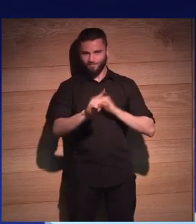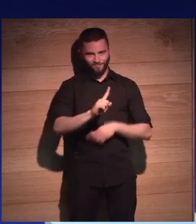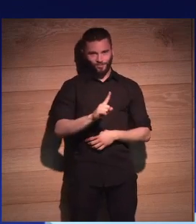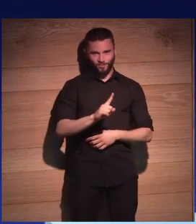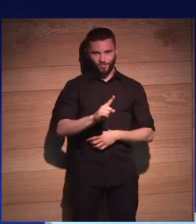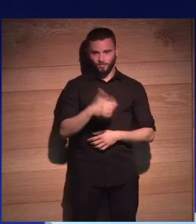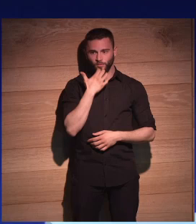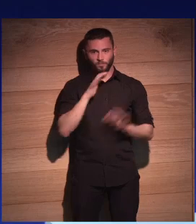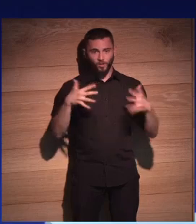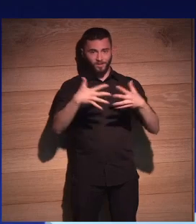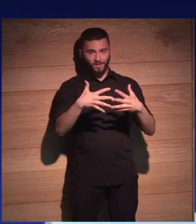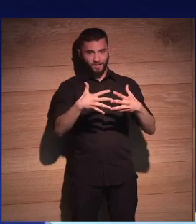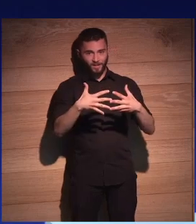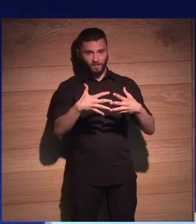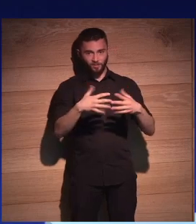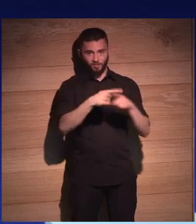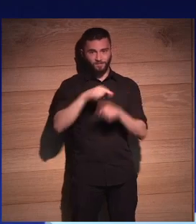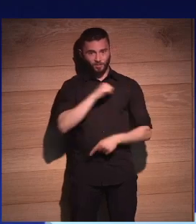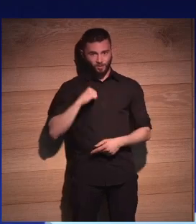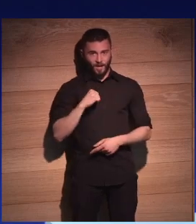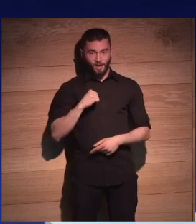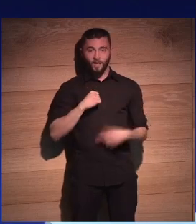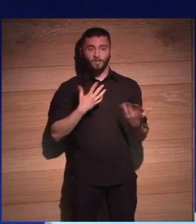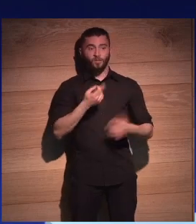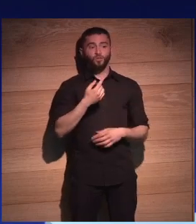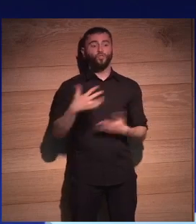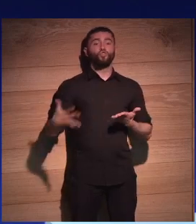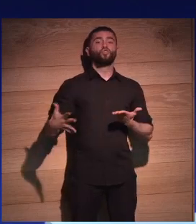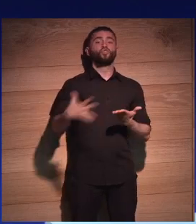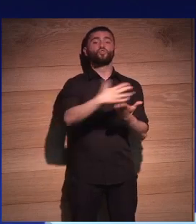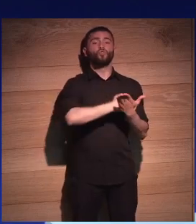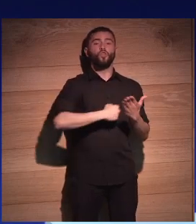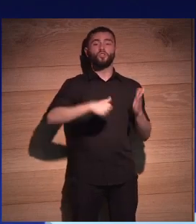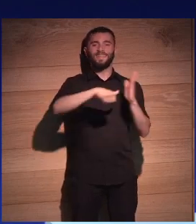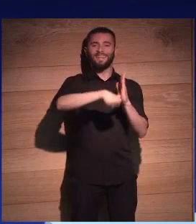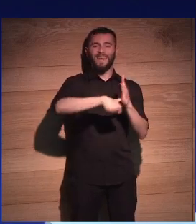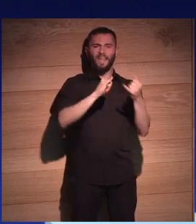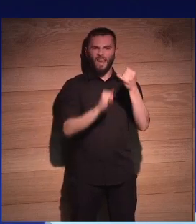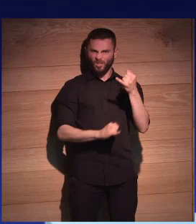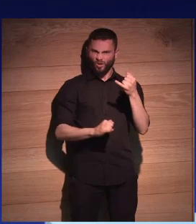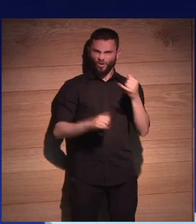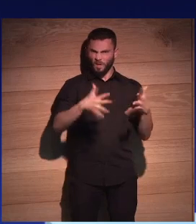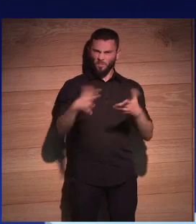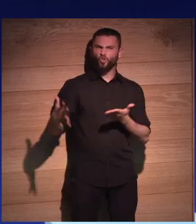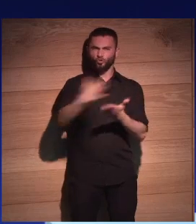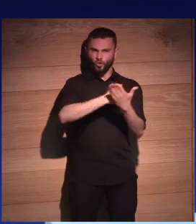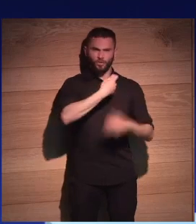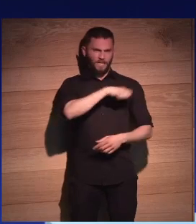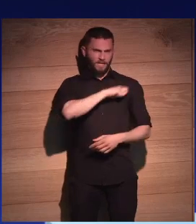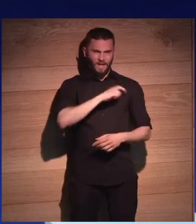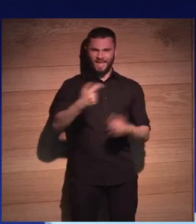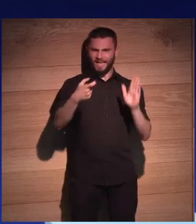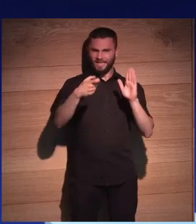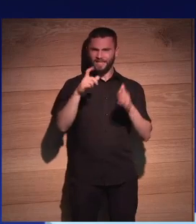saliéndonos de Internet, y además personal. Todos llevamos, no sé si ya todo el mundo tiene un DNI electrónico, creo que ya lo tenemos todos en España, con el